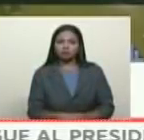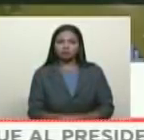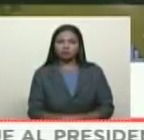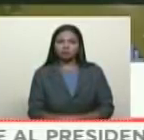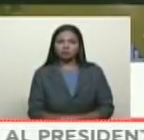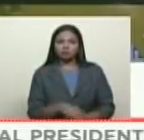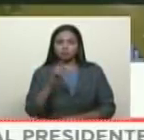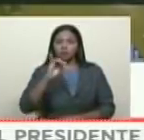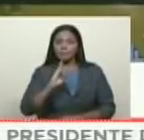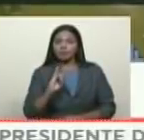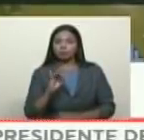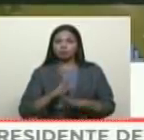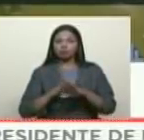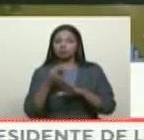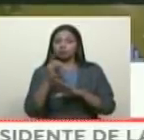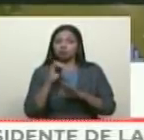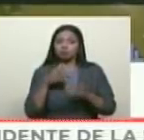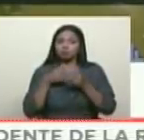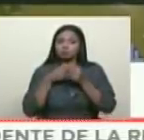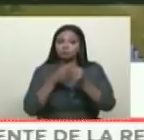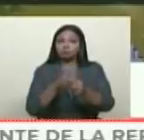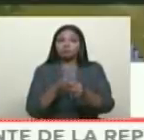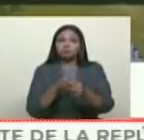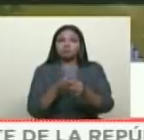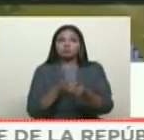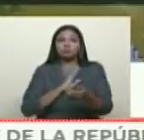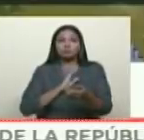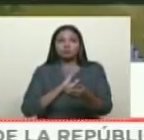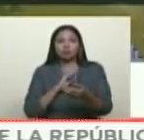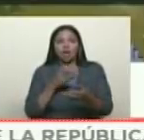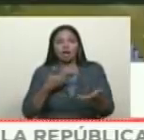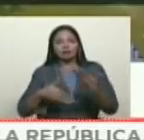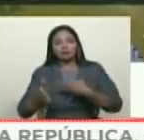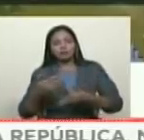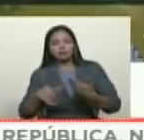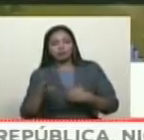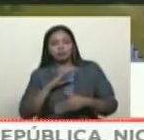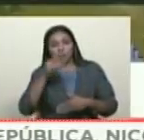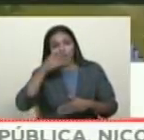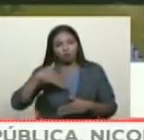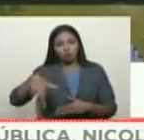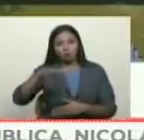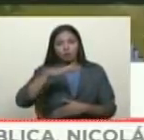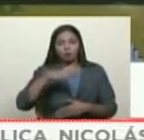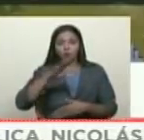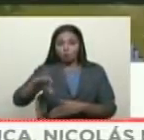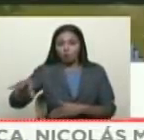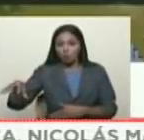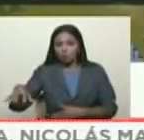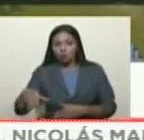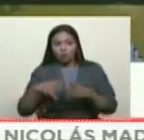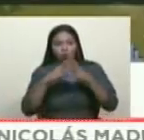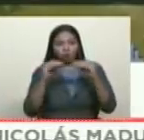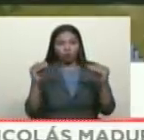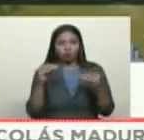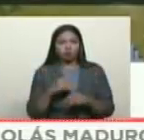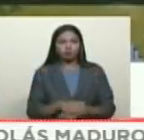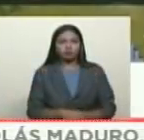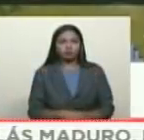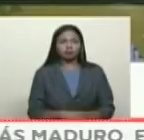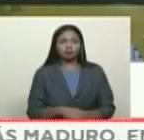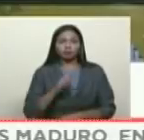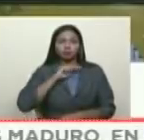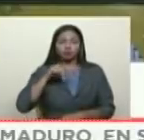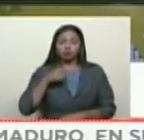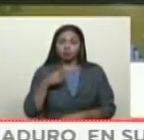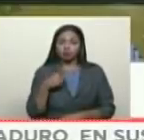a ustedes porque su liderazgo está al servicio del pueblo de los estados. Y nosotros